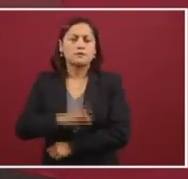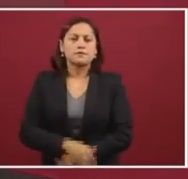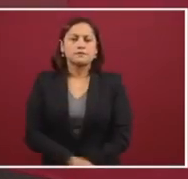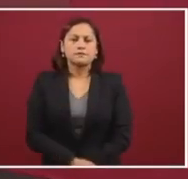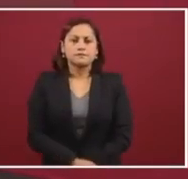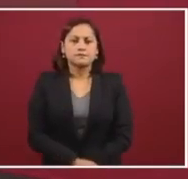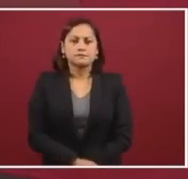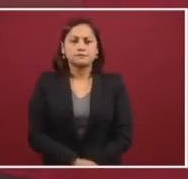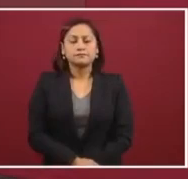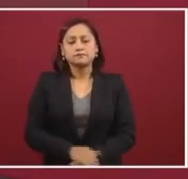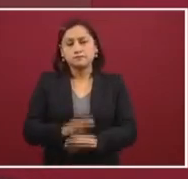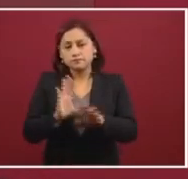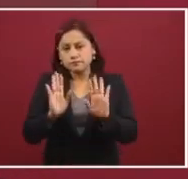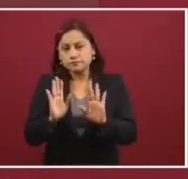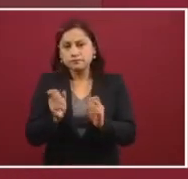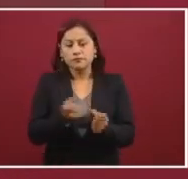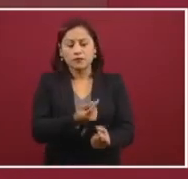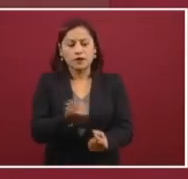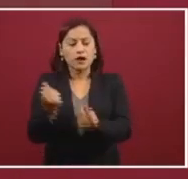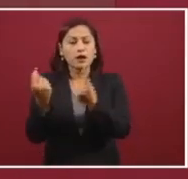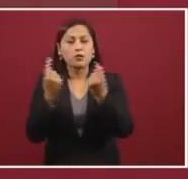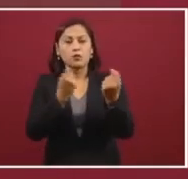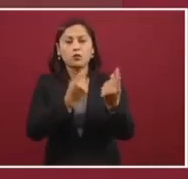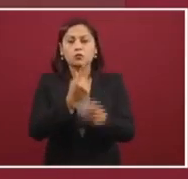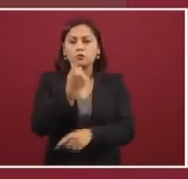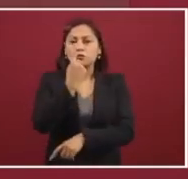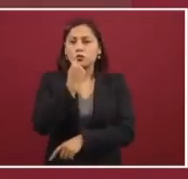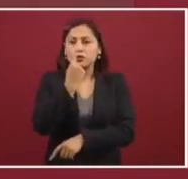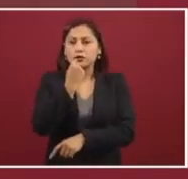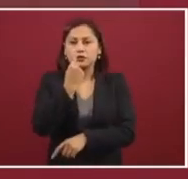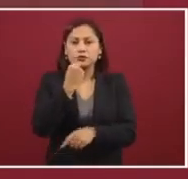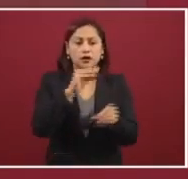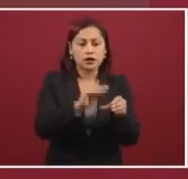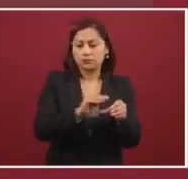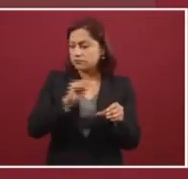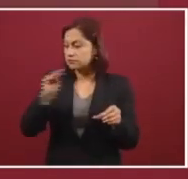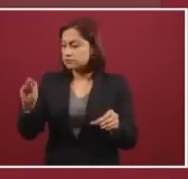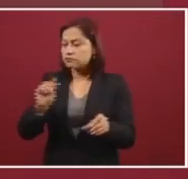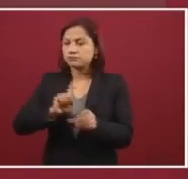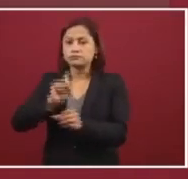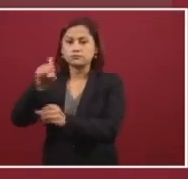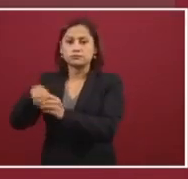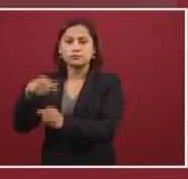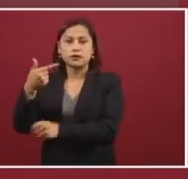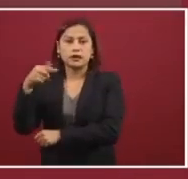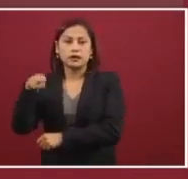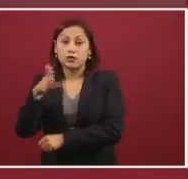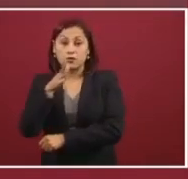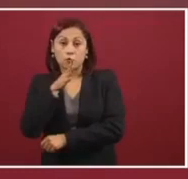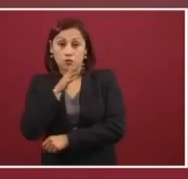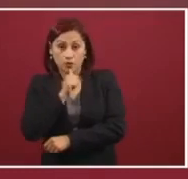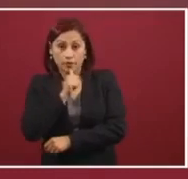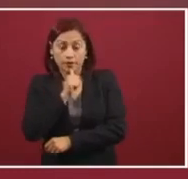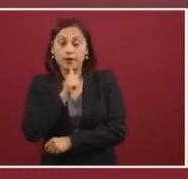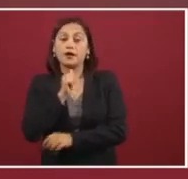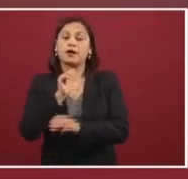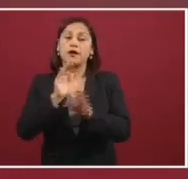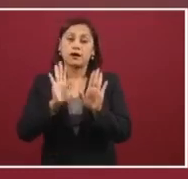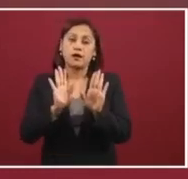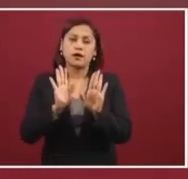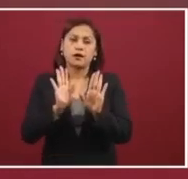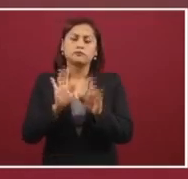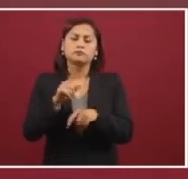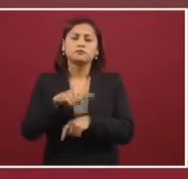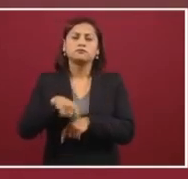puedan participar en la guardia nacional van a tener